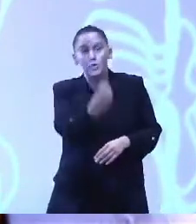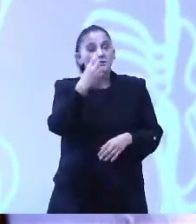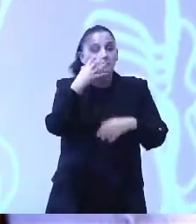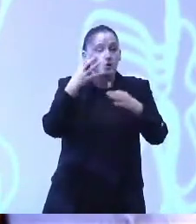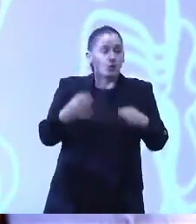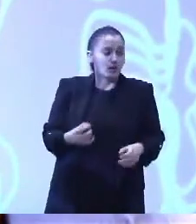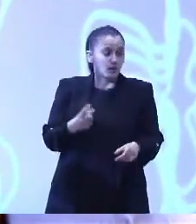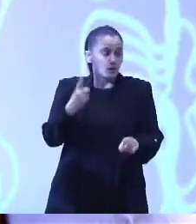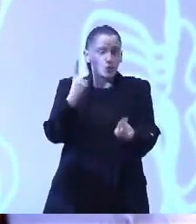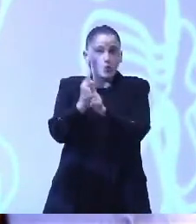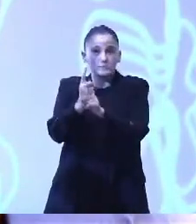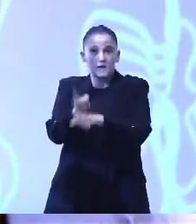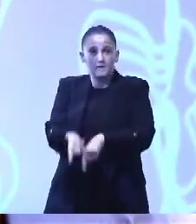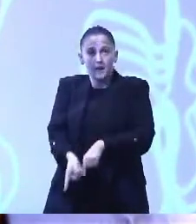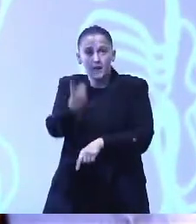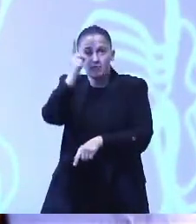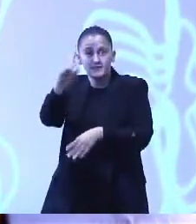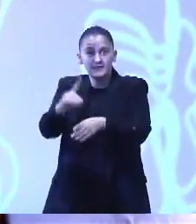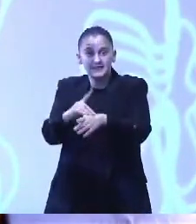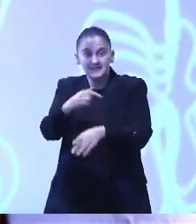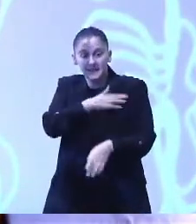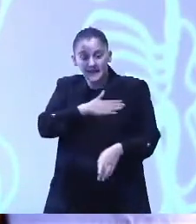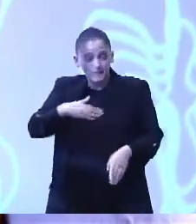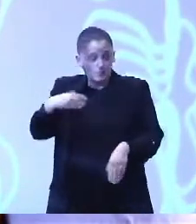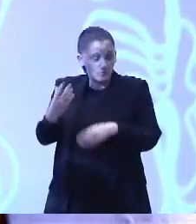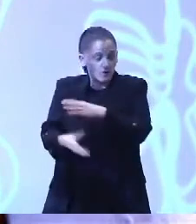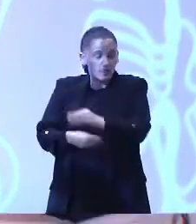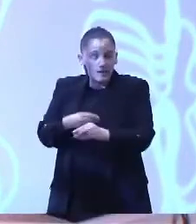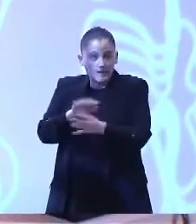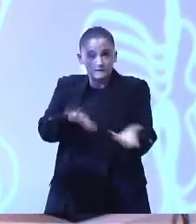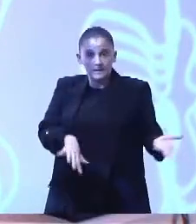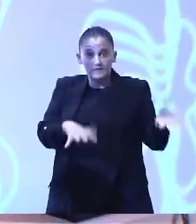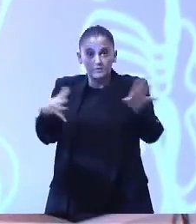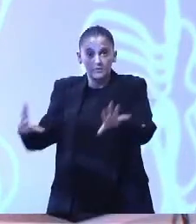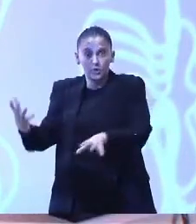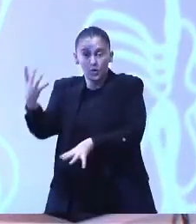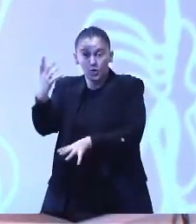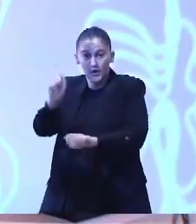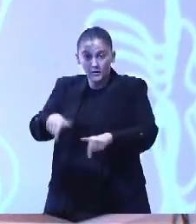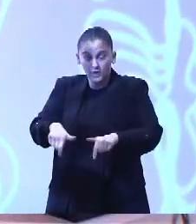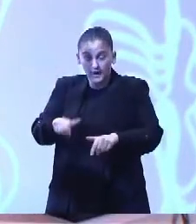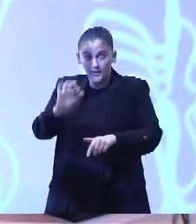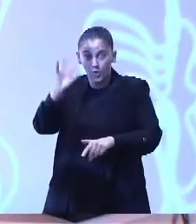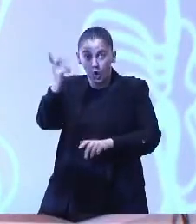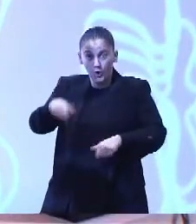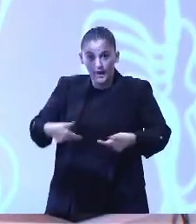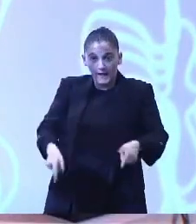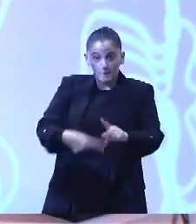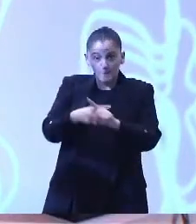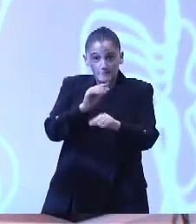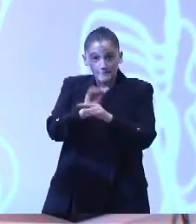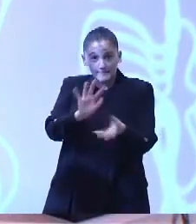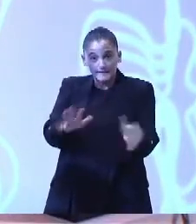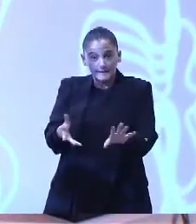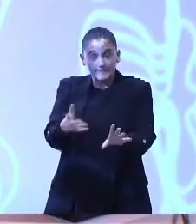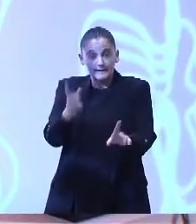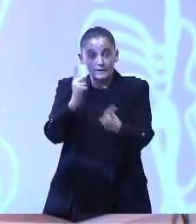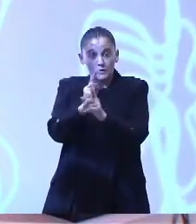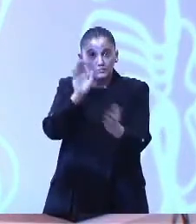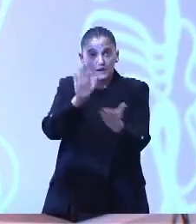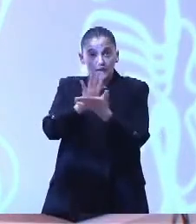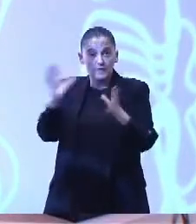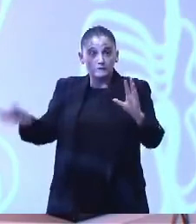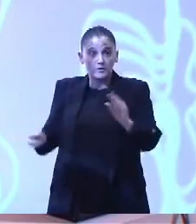ciberseguridad frente a las amenazas digitales. Y si queremos hacer una transformación ecológica y hacer frente a la mitigación y al cambio climático en su